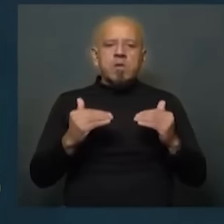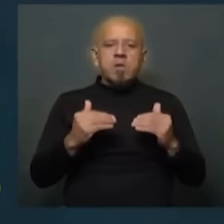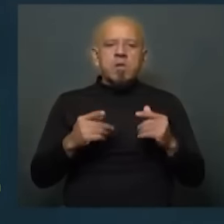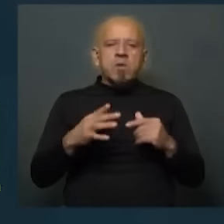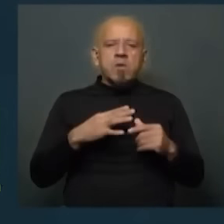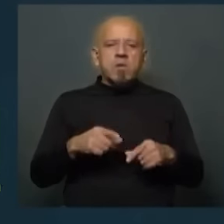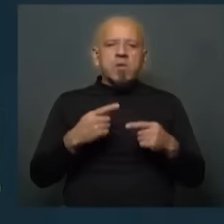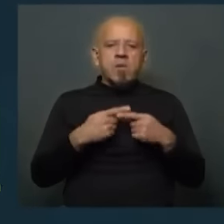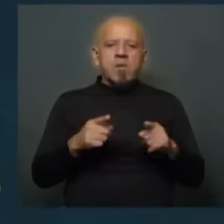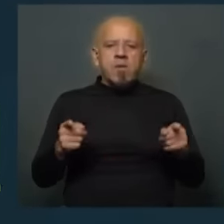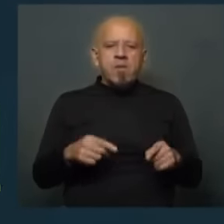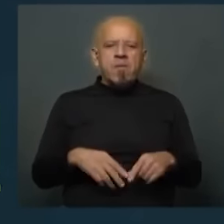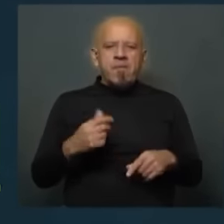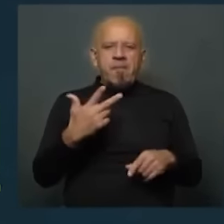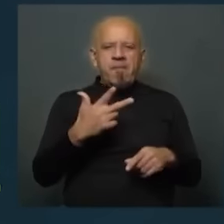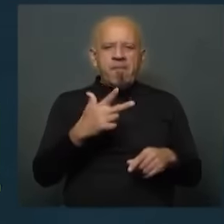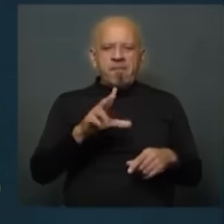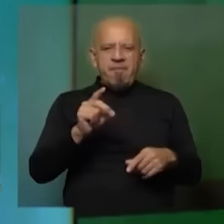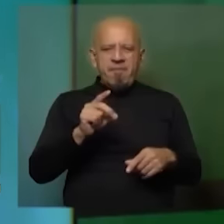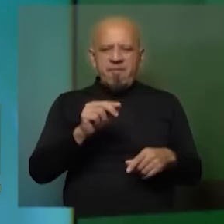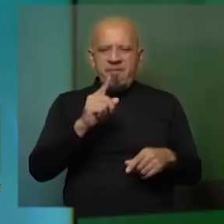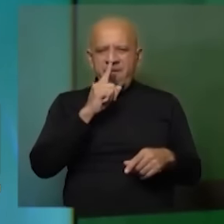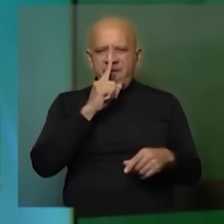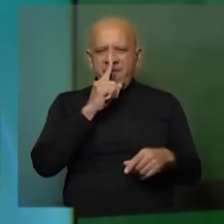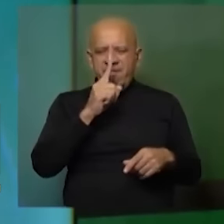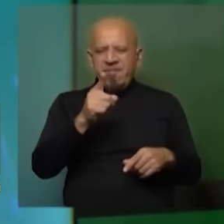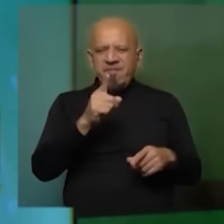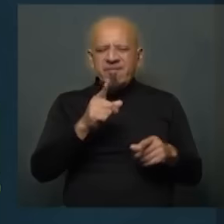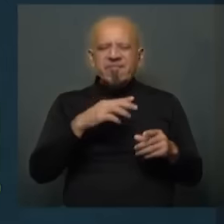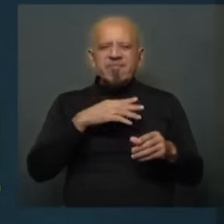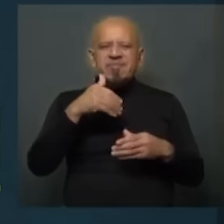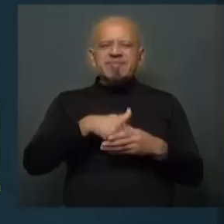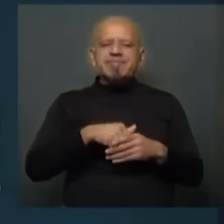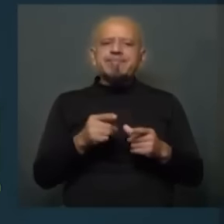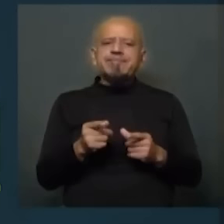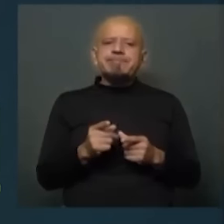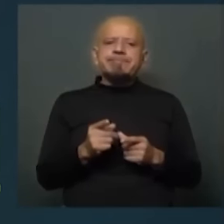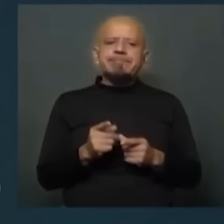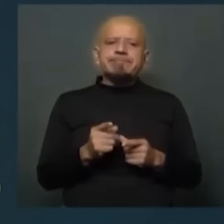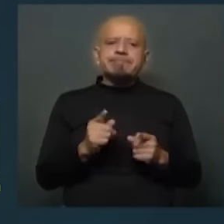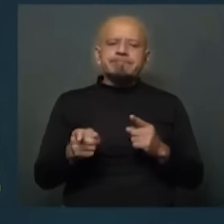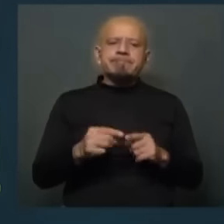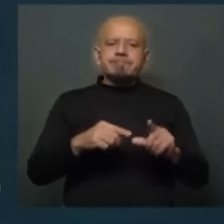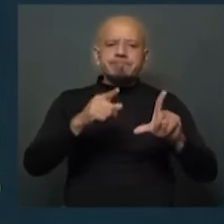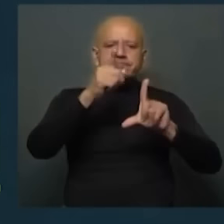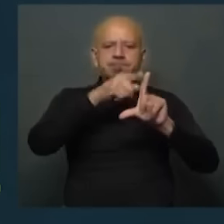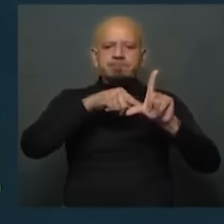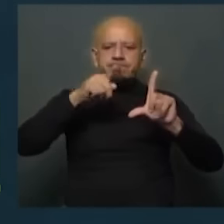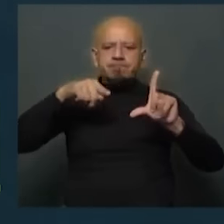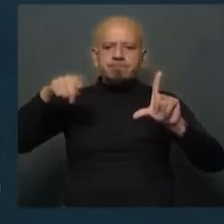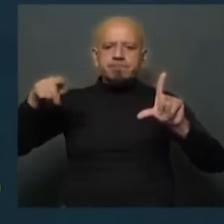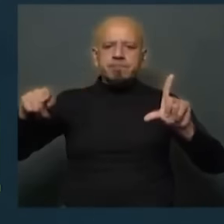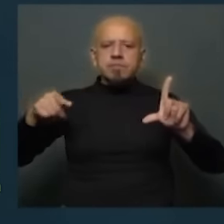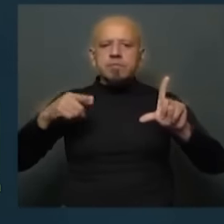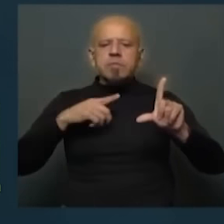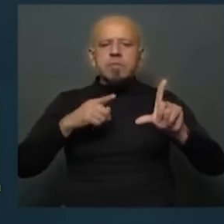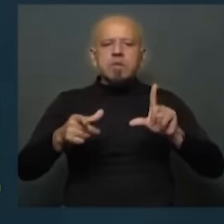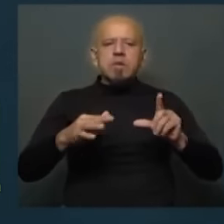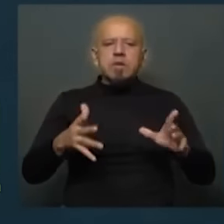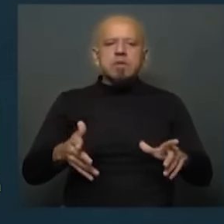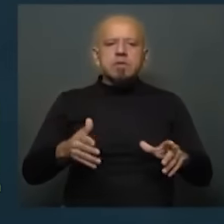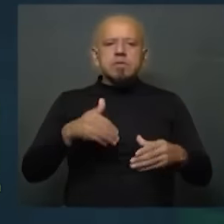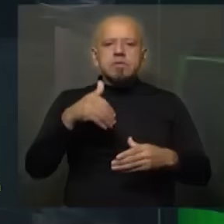diferencia estuvo en el entorno de los 30.000 votos. Un punto y medio porcentual, si mal no recuerdo. Exacto. Esta gráfica lo que muestra es cierta estabilidad en la intención de